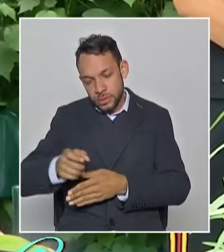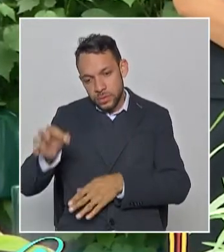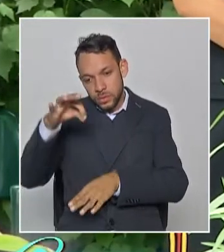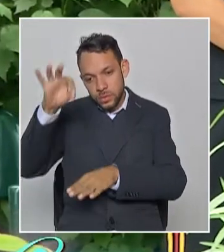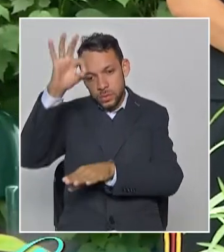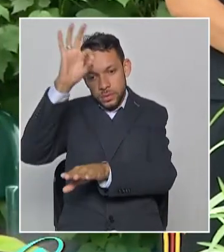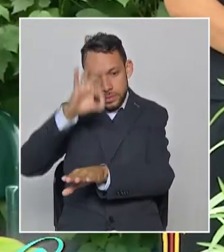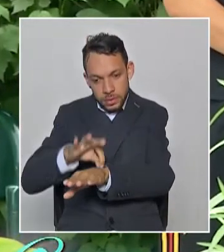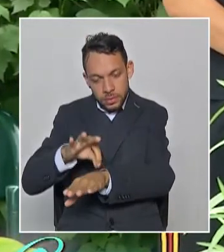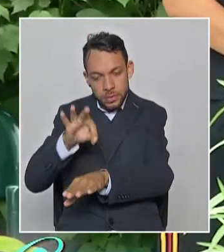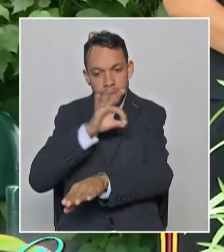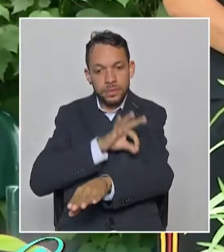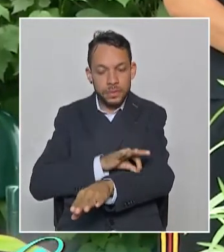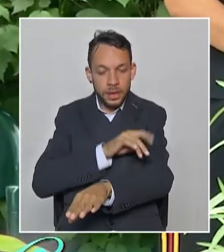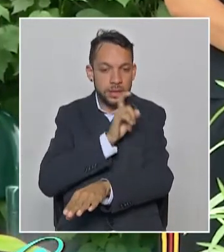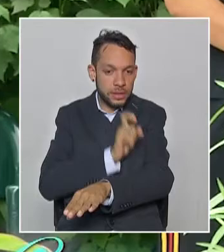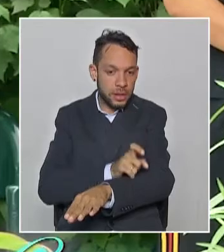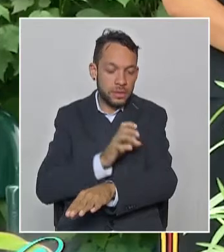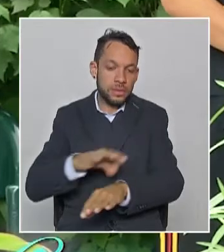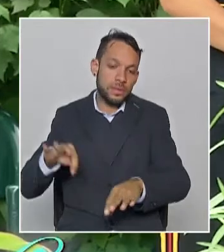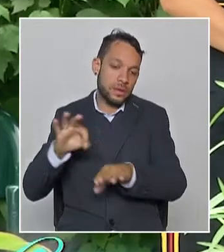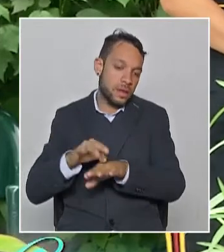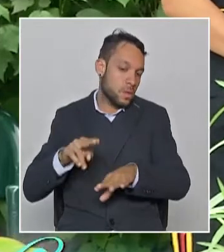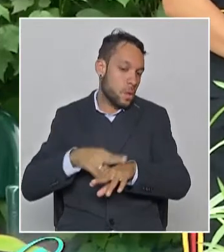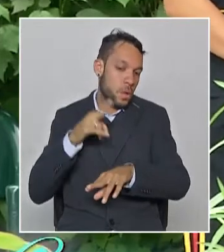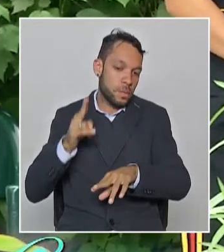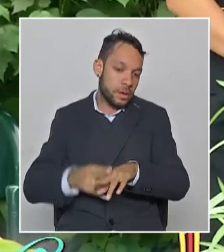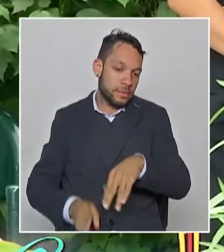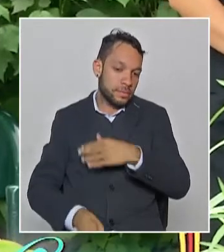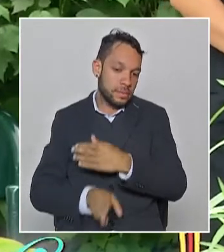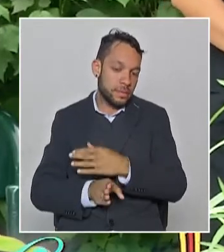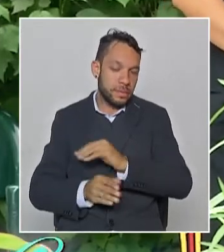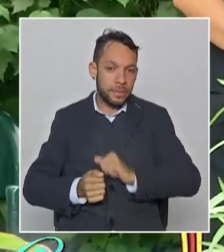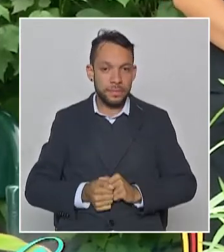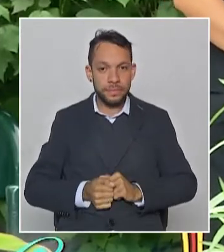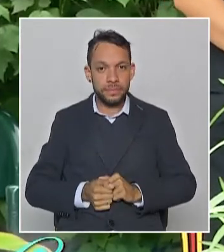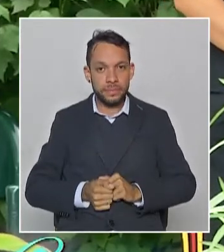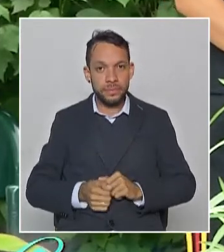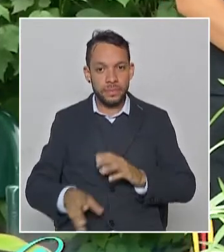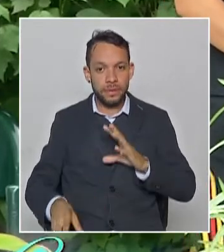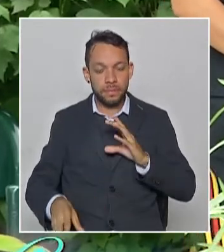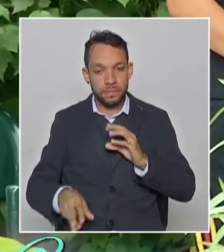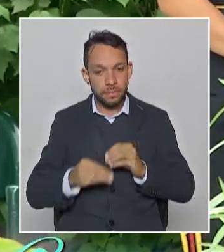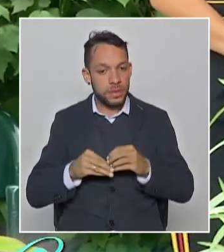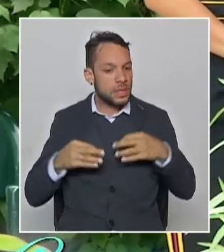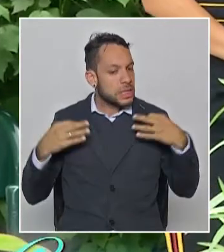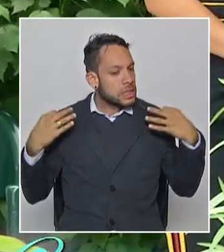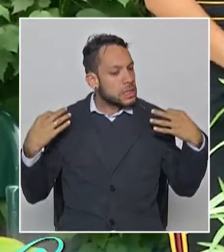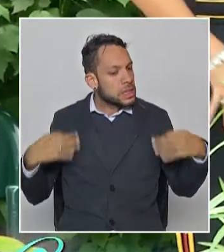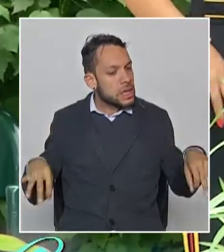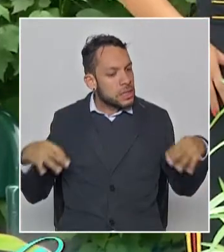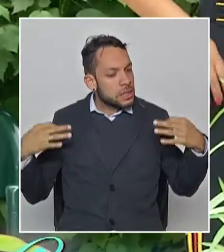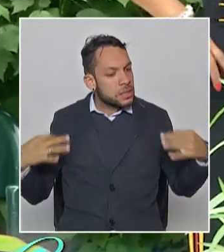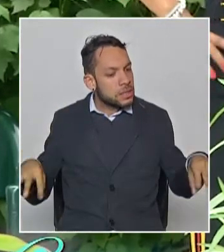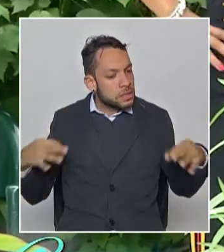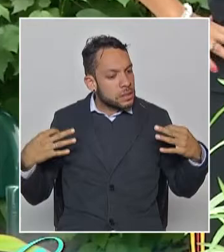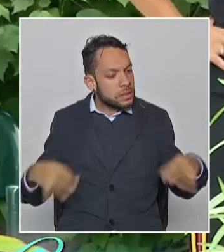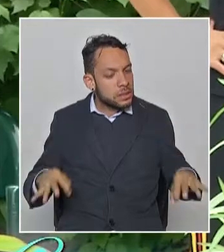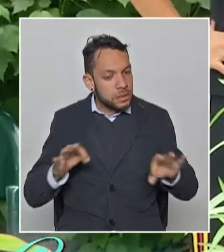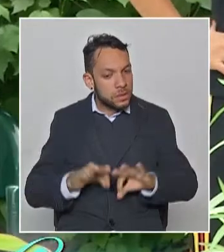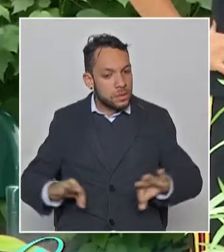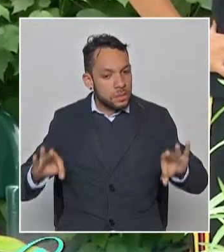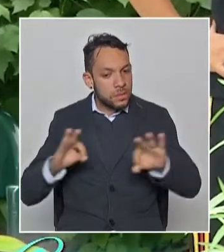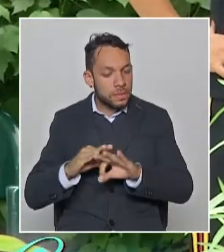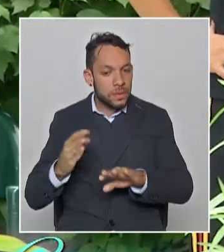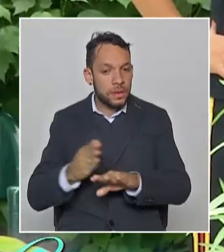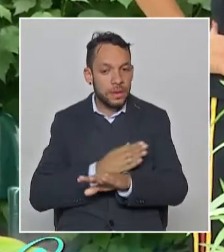es que haga esa reacción, porque eso siempre la va a hacer, como dice Amparo, es una picadura de un insecto. Es simplemente un preámbulo.